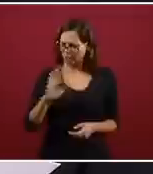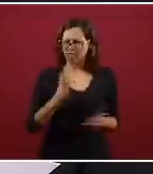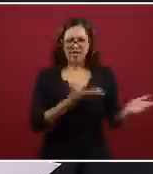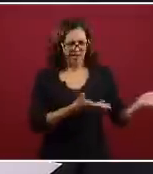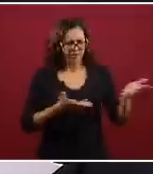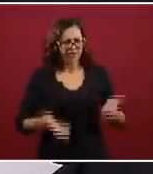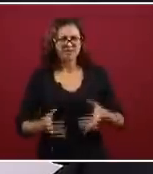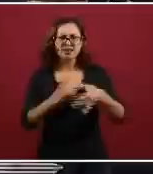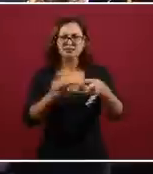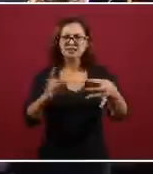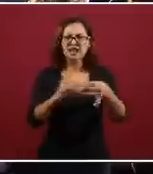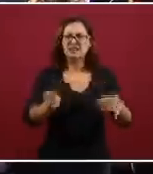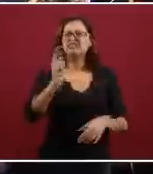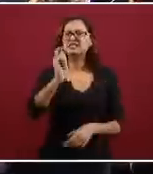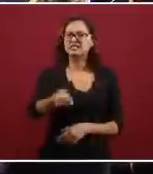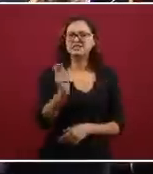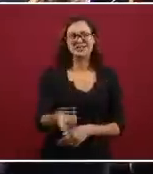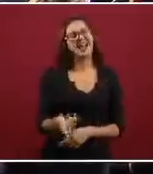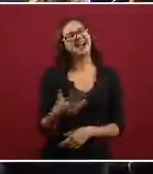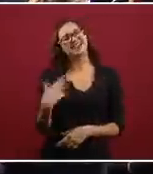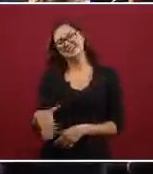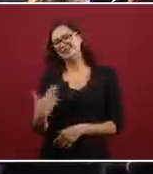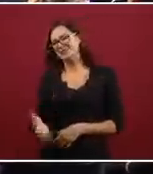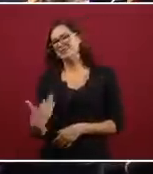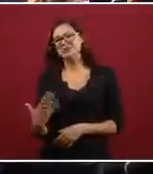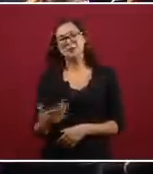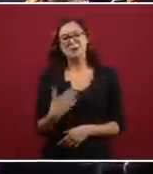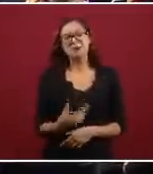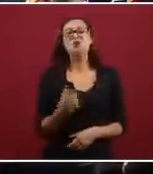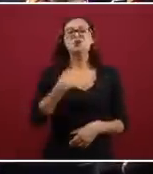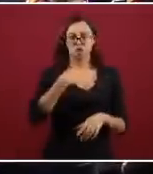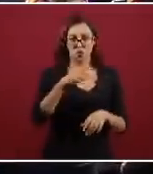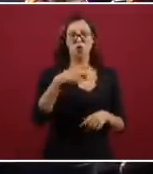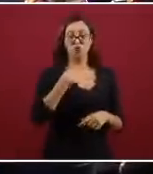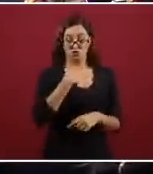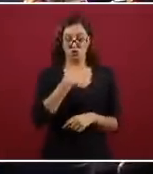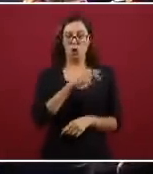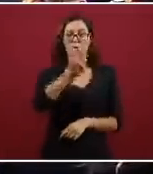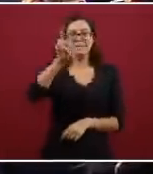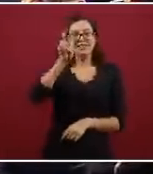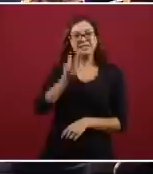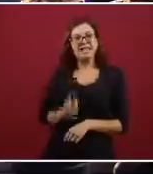sobre ese tema. Sería buenísimo. Y yo me siento ahí. ¿Sí?